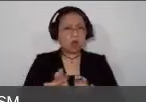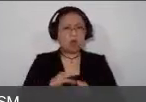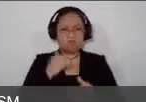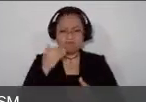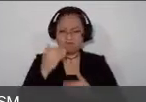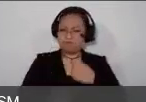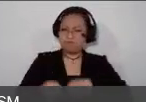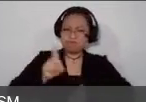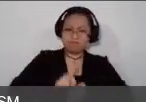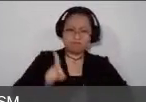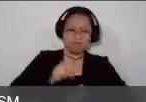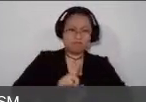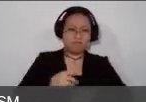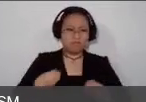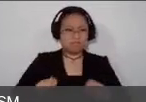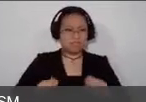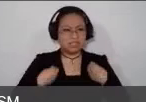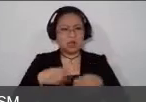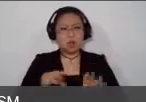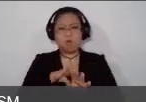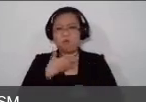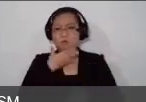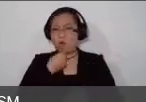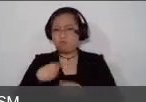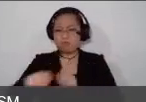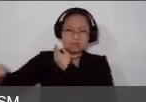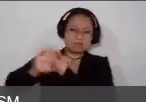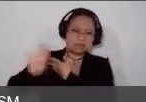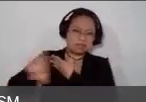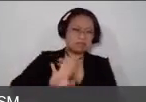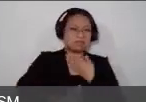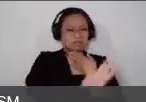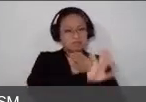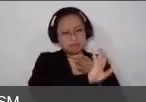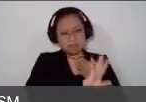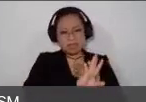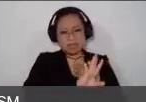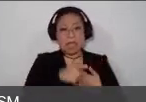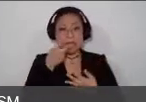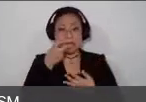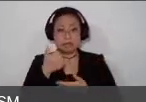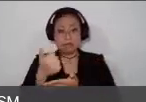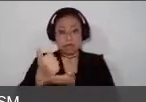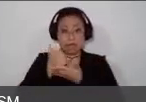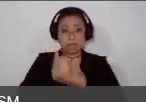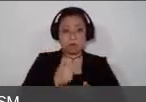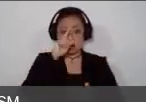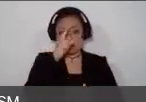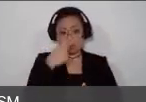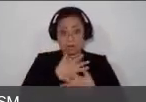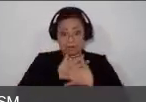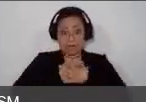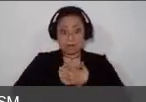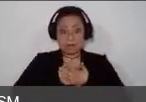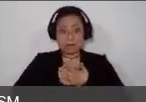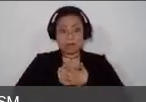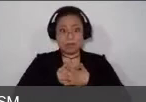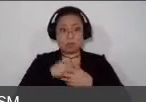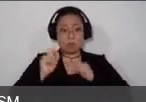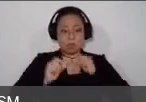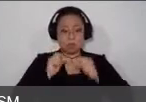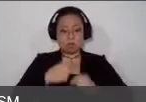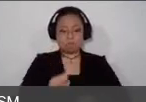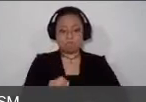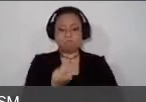día en una sociedad machista le ha ayudado a para mí a interiorizar